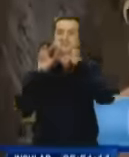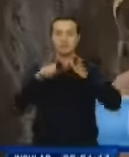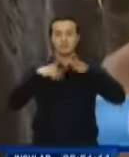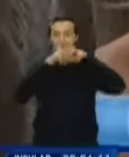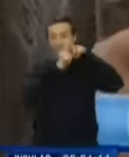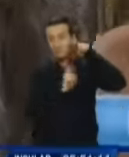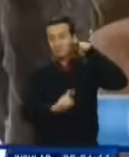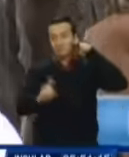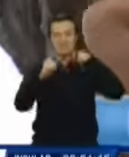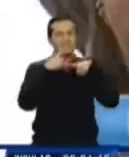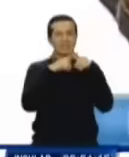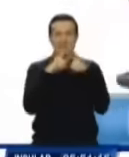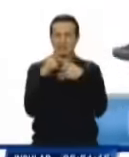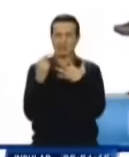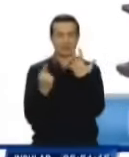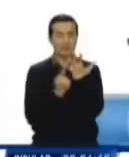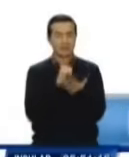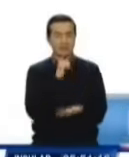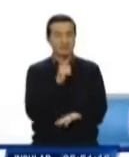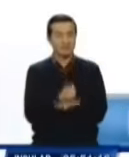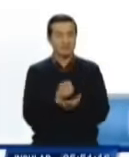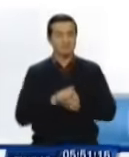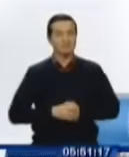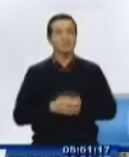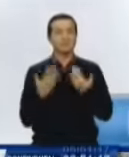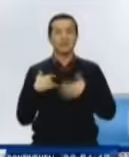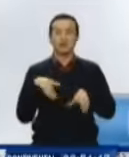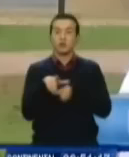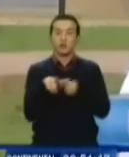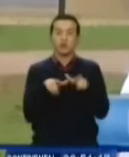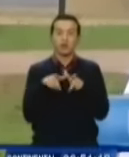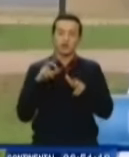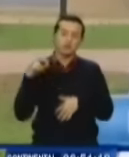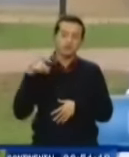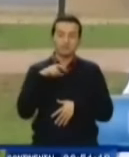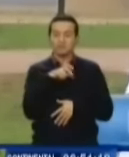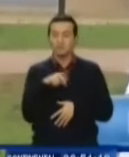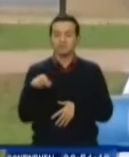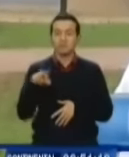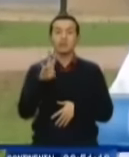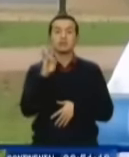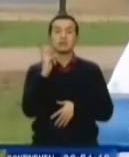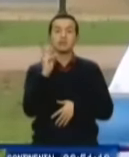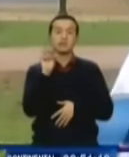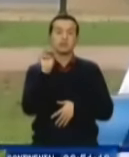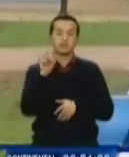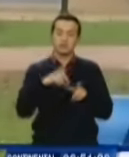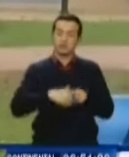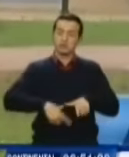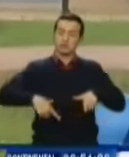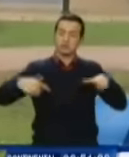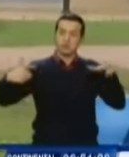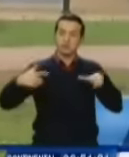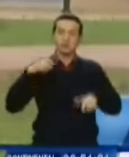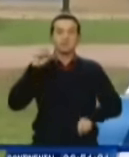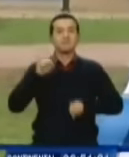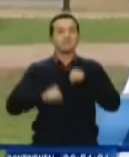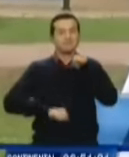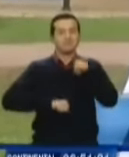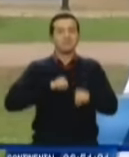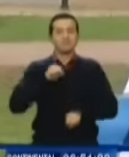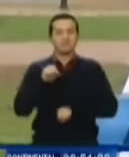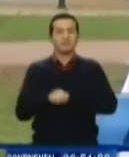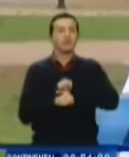canopy, entre otras distracciones. Tenemos un área de senderos naturales que tiene 7 kilómetros para andar en